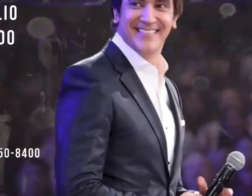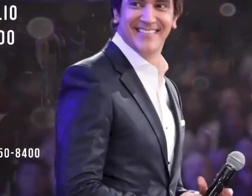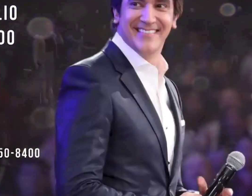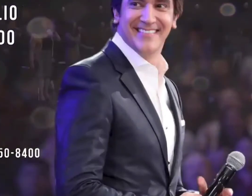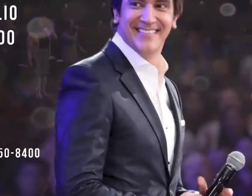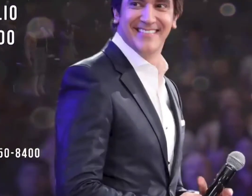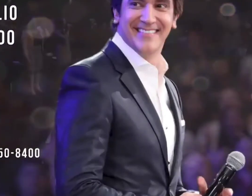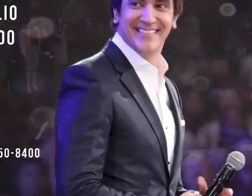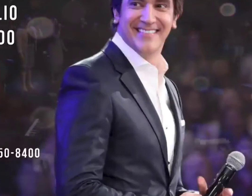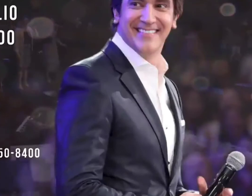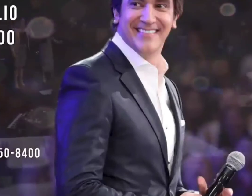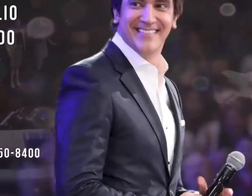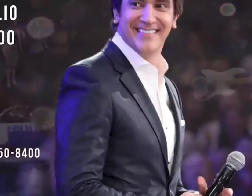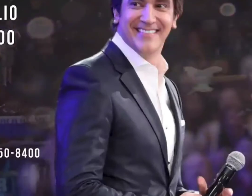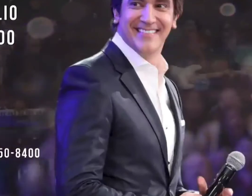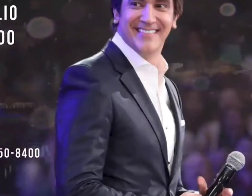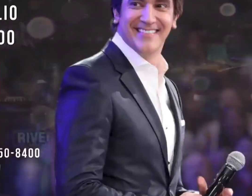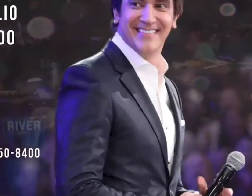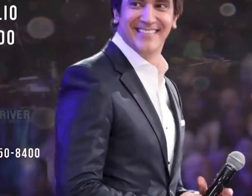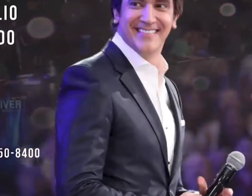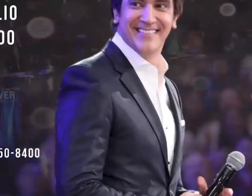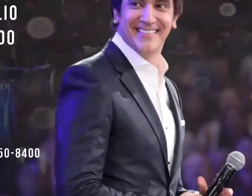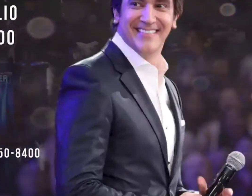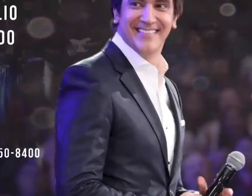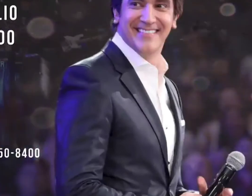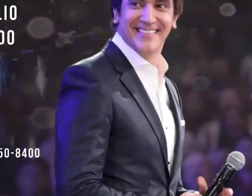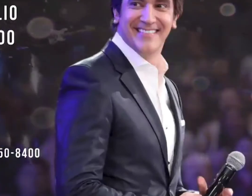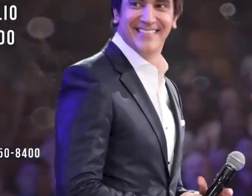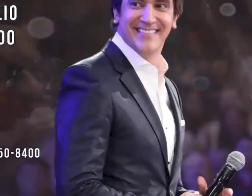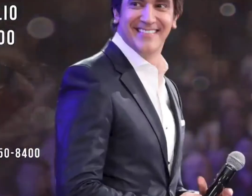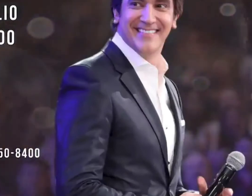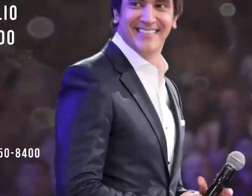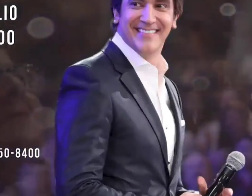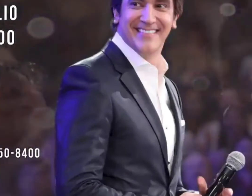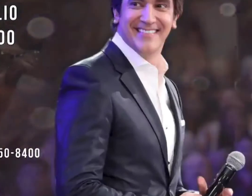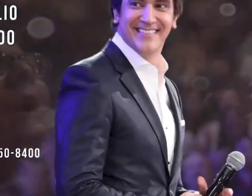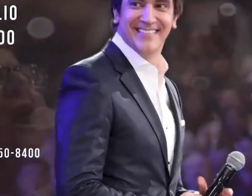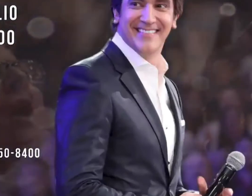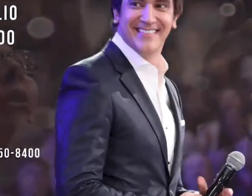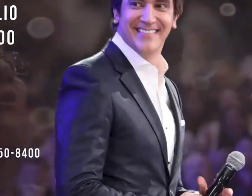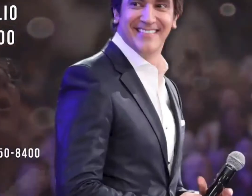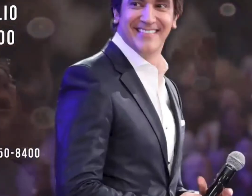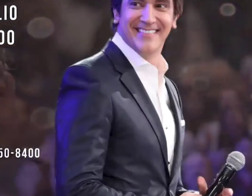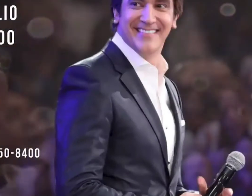bienvenido a mí. Eres amado. Una y otra vez: